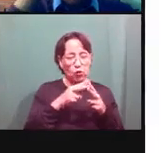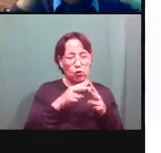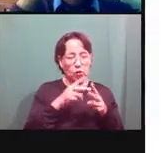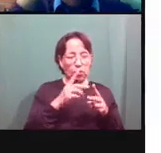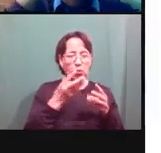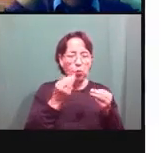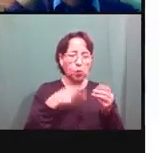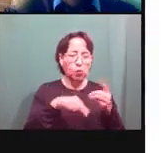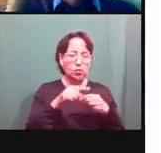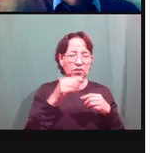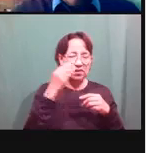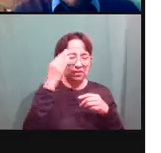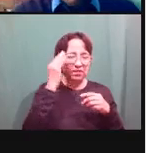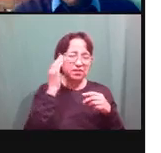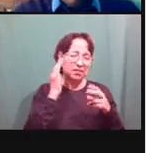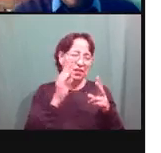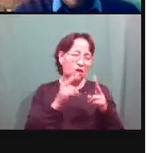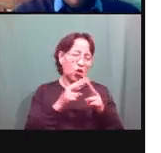definiciones y temas.